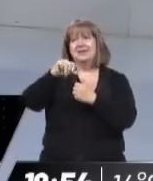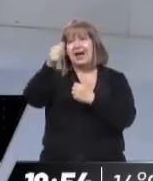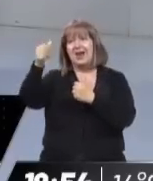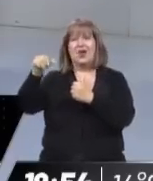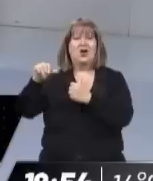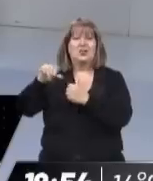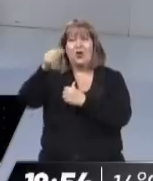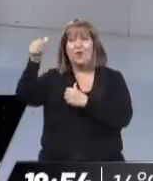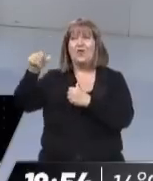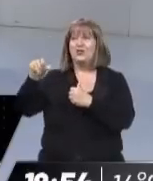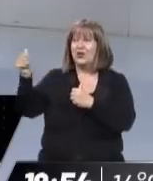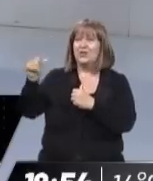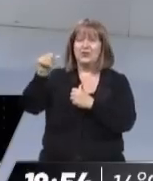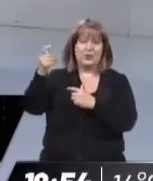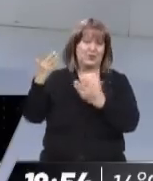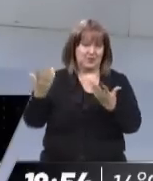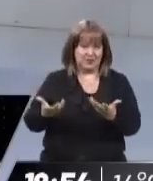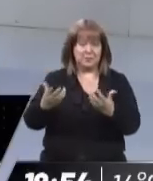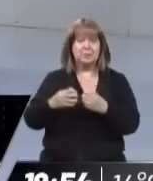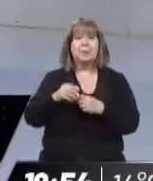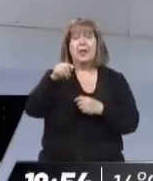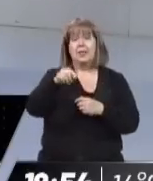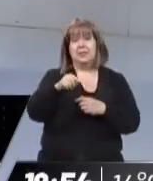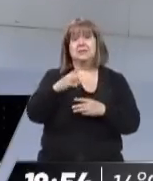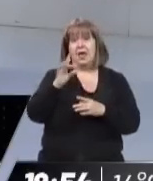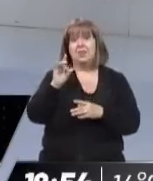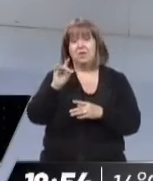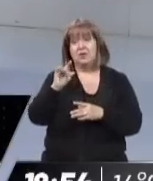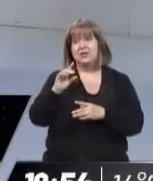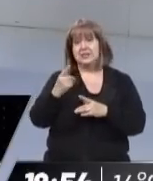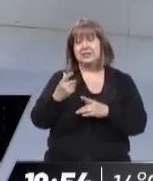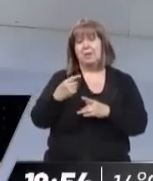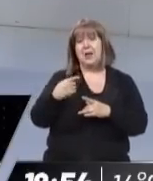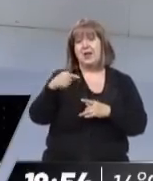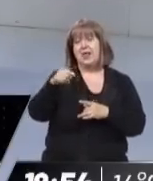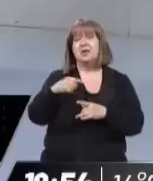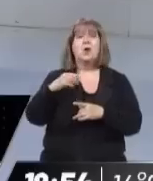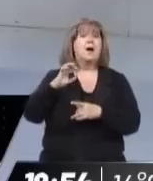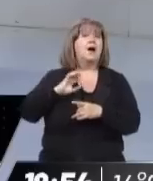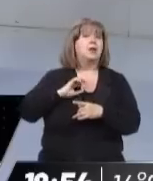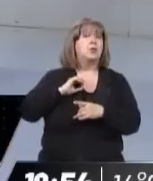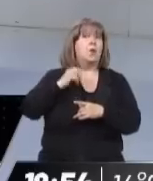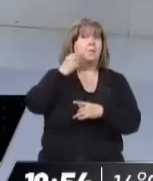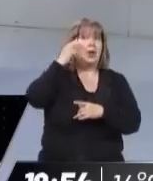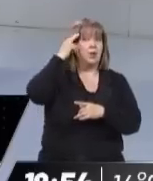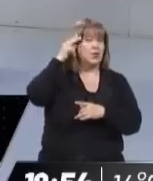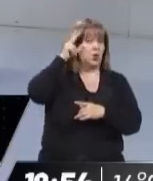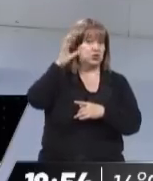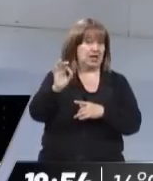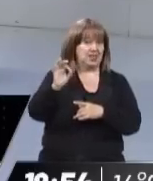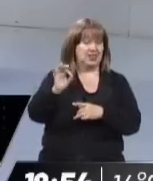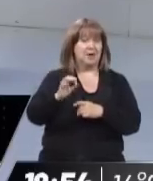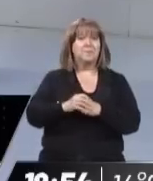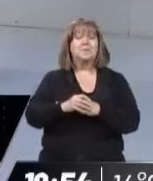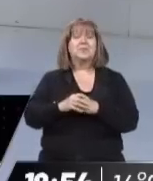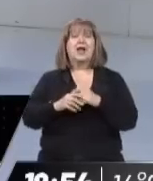queda otra más que ir. Claro. Y apechugarla como la apechugaron en la década del 80 los enanos en Buenos Aires. Me encantan esas cosas cuando te cuentan los significados de las